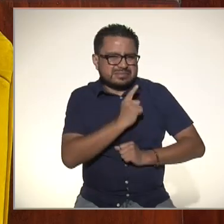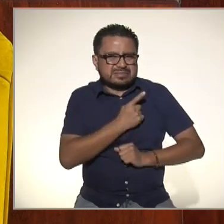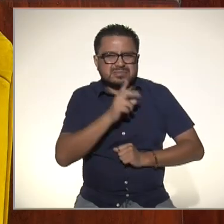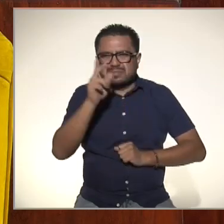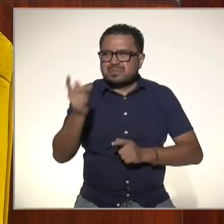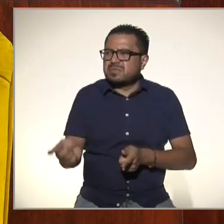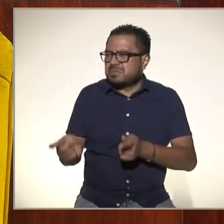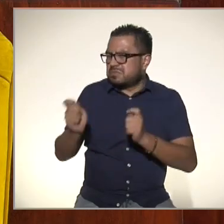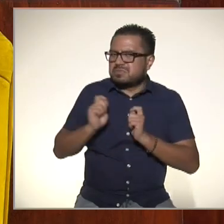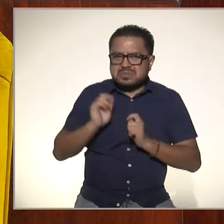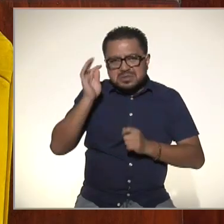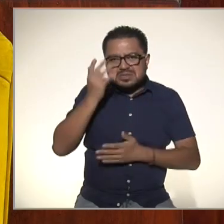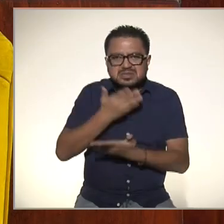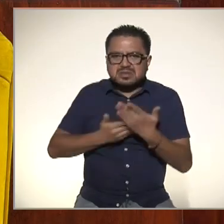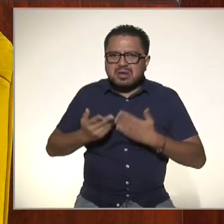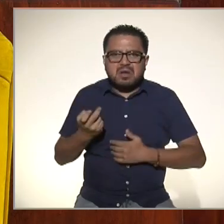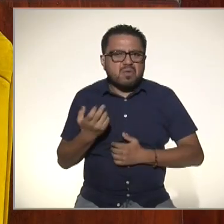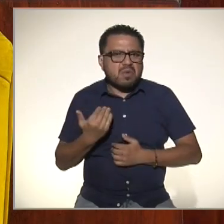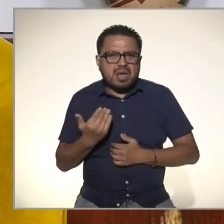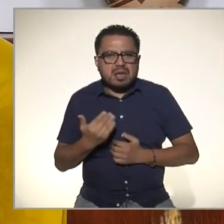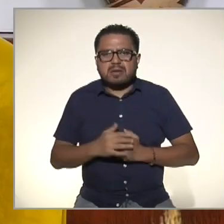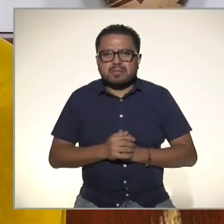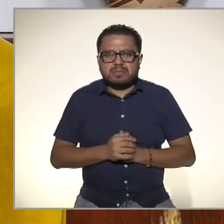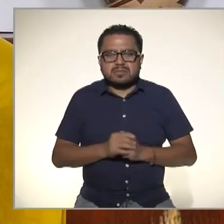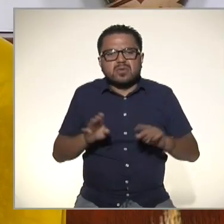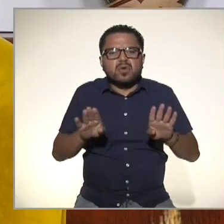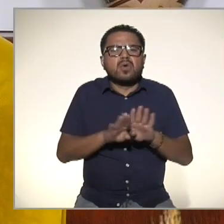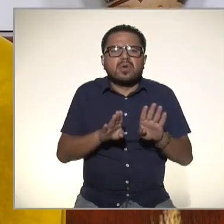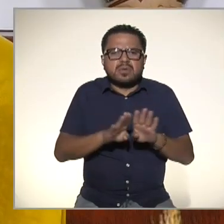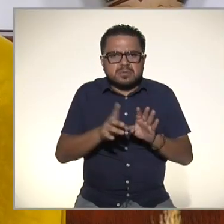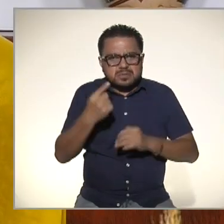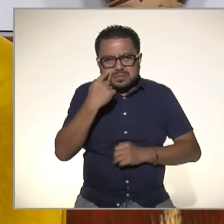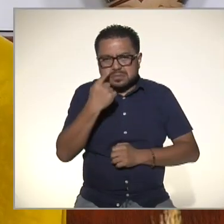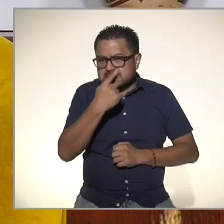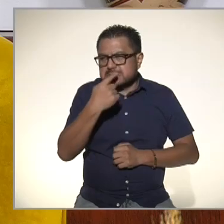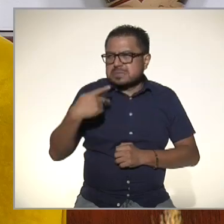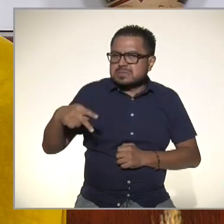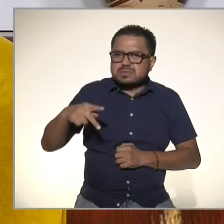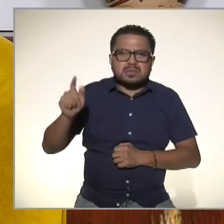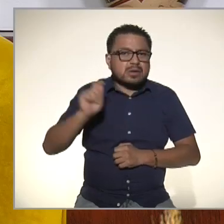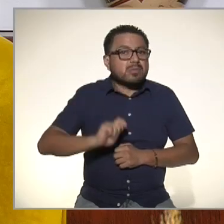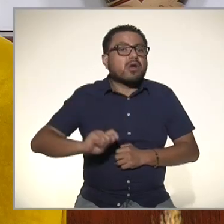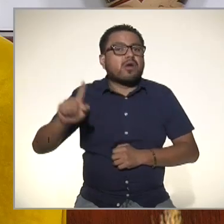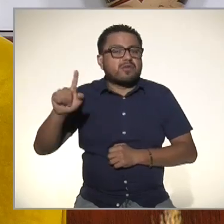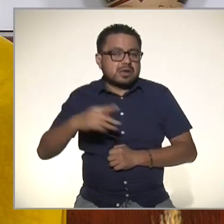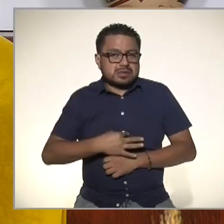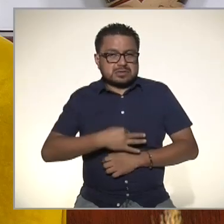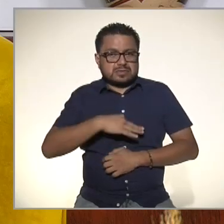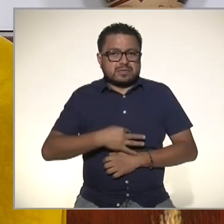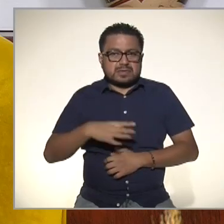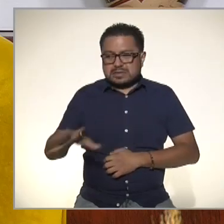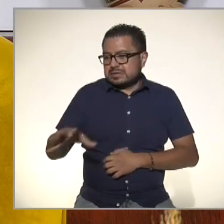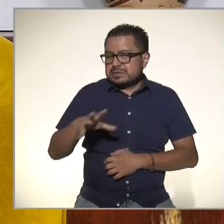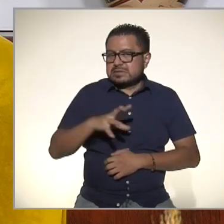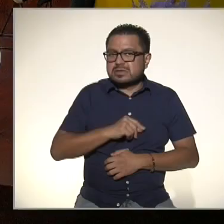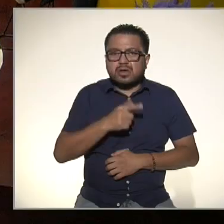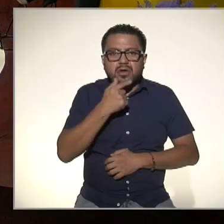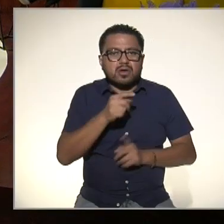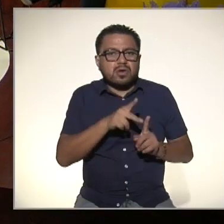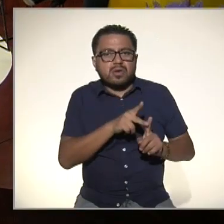se está dando este servicio. Bien, ¿cómo ven ustedes en su ámbito profesional las infecciones de transmisión sexual en